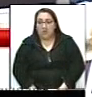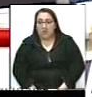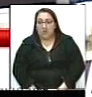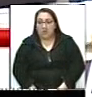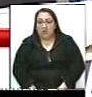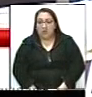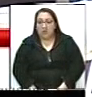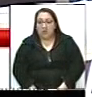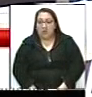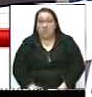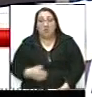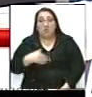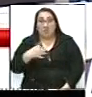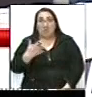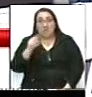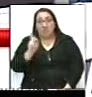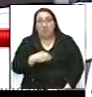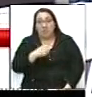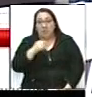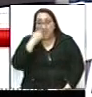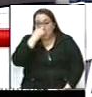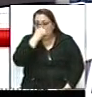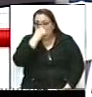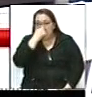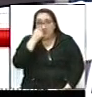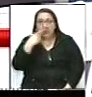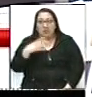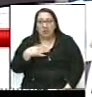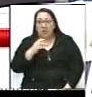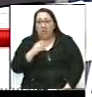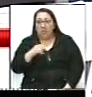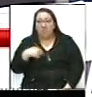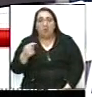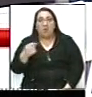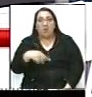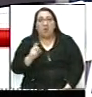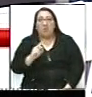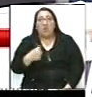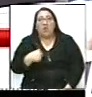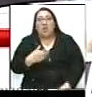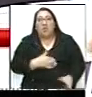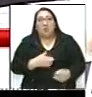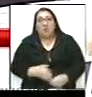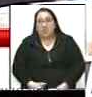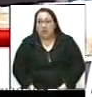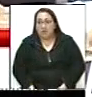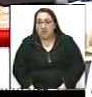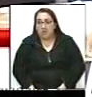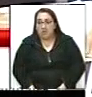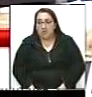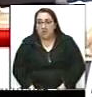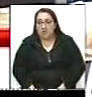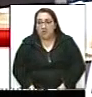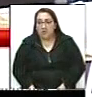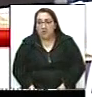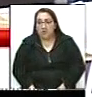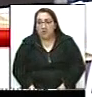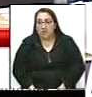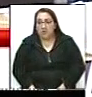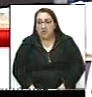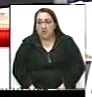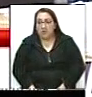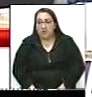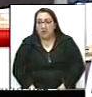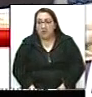parece muy mal, condenable, que los señores de la OMP, el jurado, no hayan podido venir porque no tenían nada preparado para el tema de la consulta sobre el